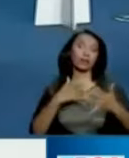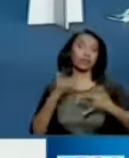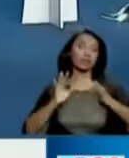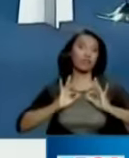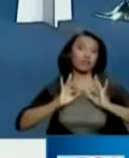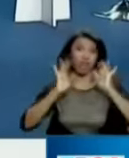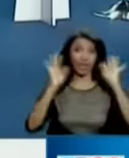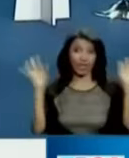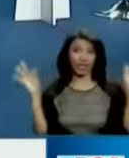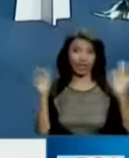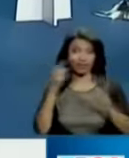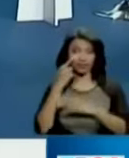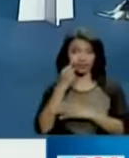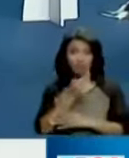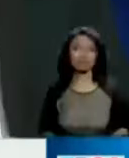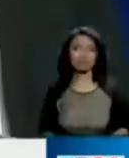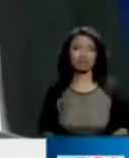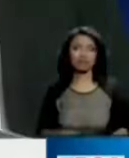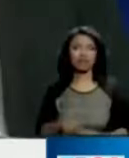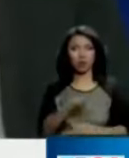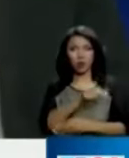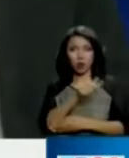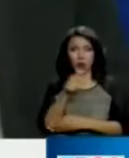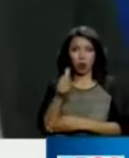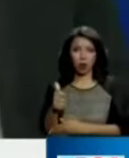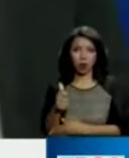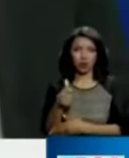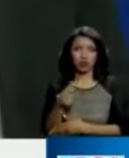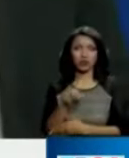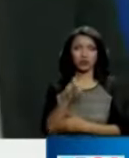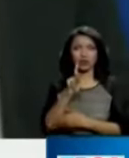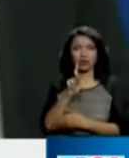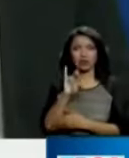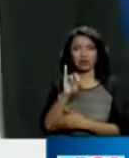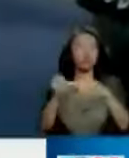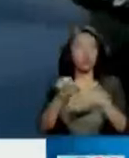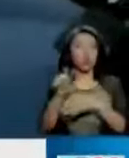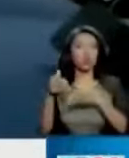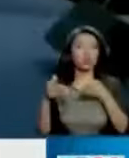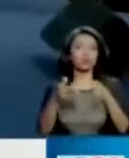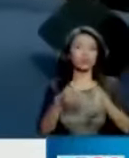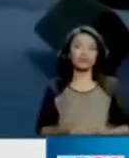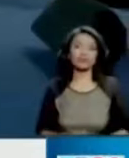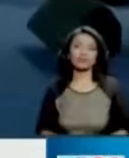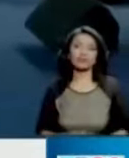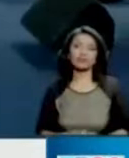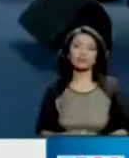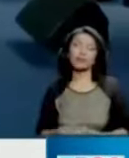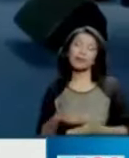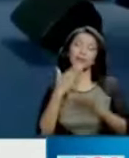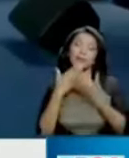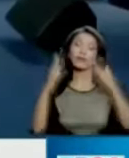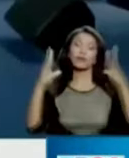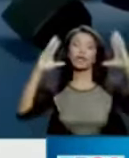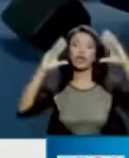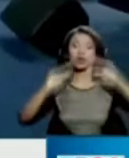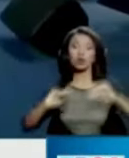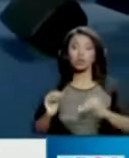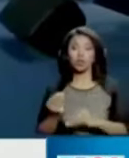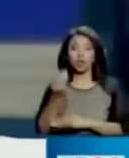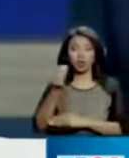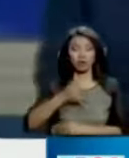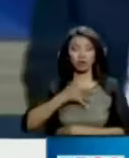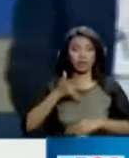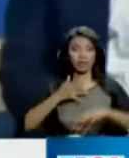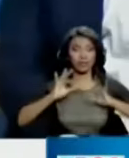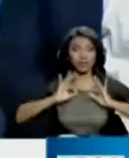Martinelli desde su embajada esté haciendo política en Panamá, nada de esto es atendido, y naturalmente sí, está incidiendo en el marco de